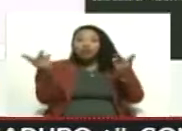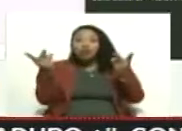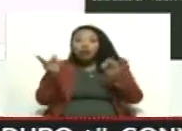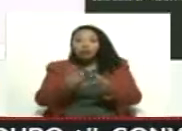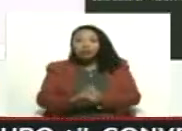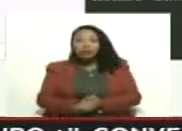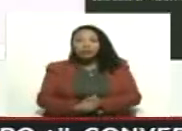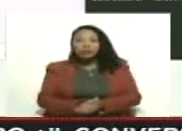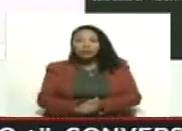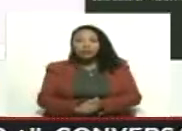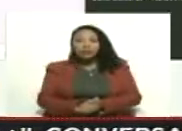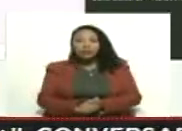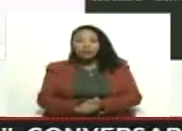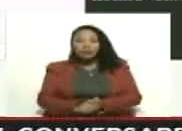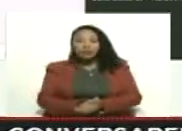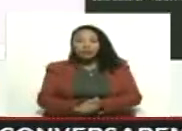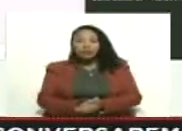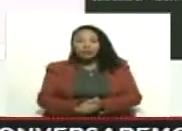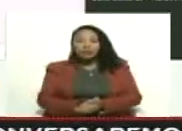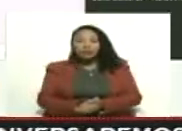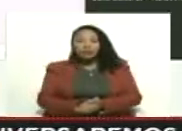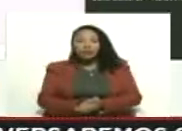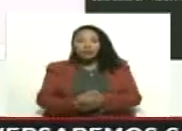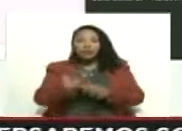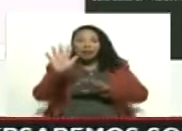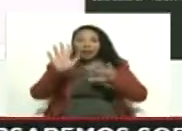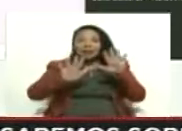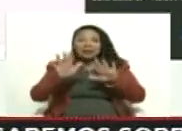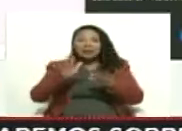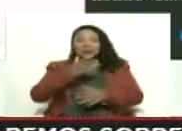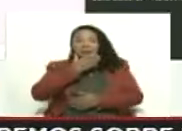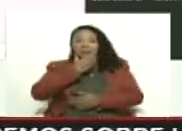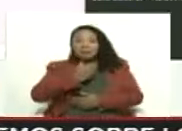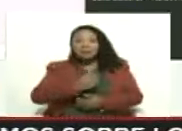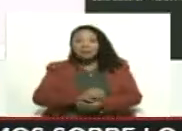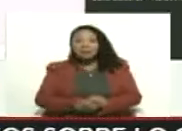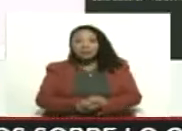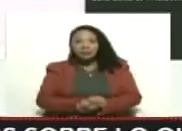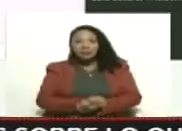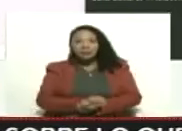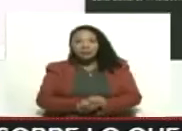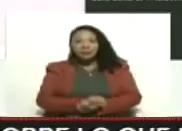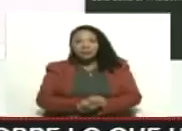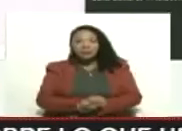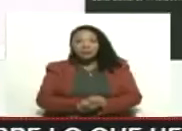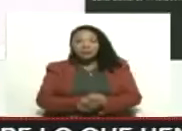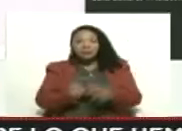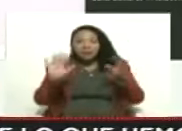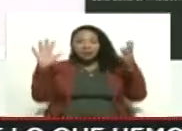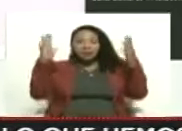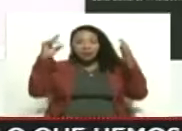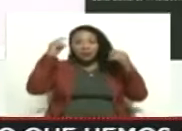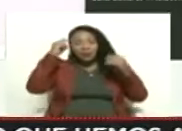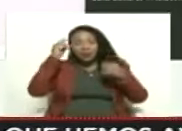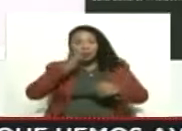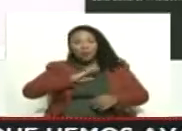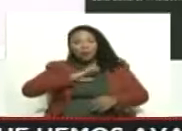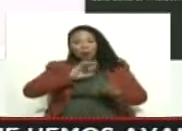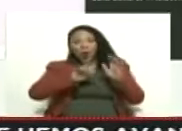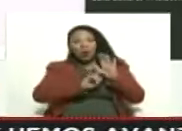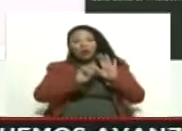btb 15 de diciembre un aniversario más de nuestra